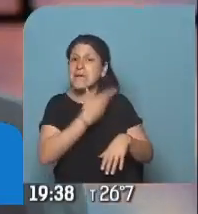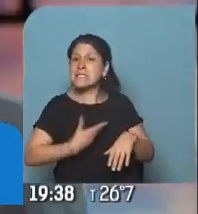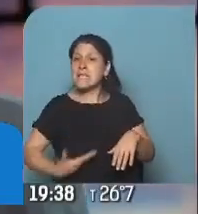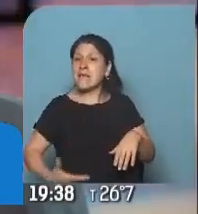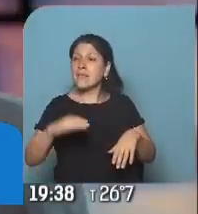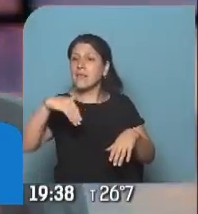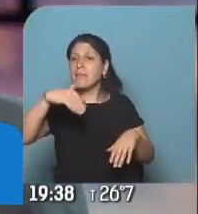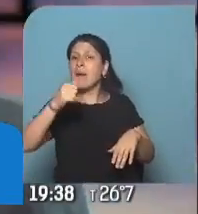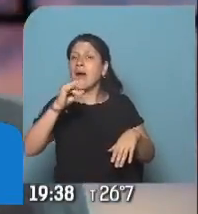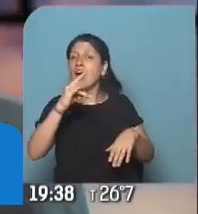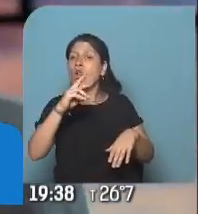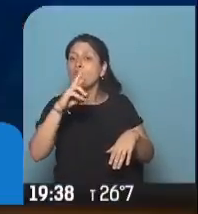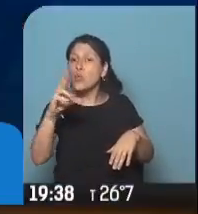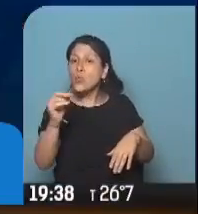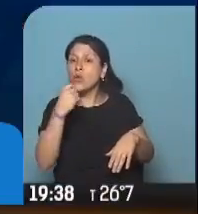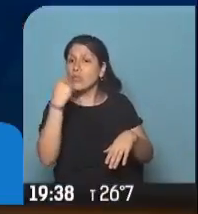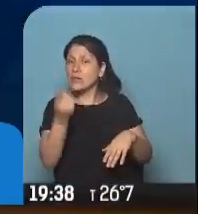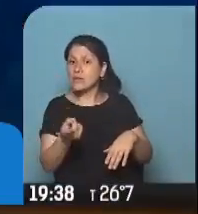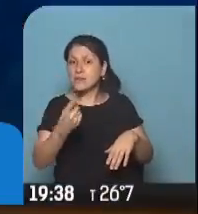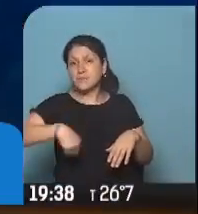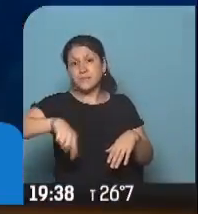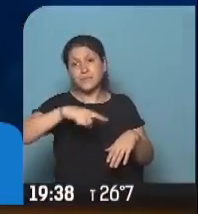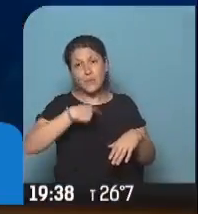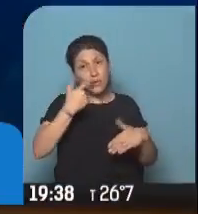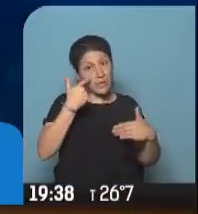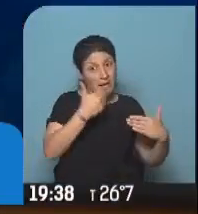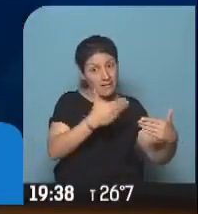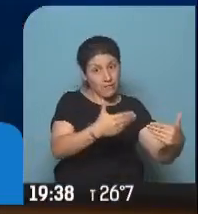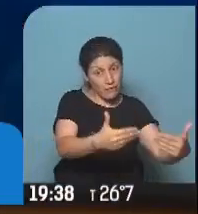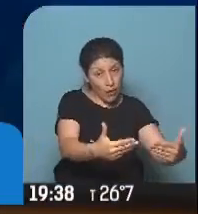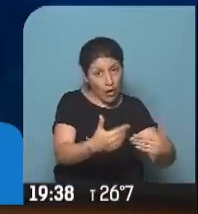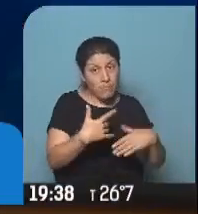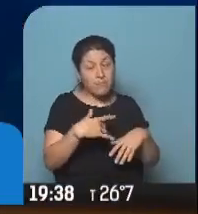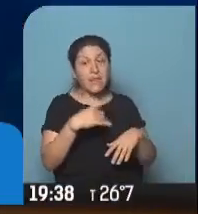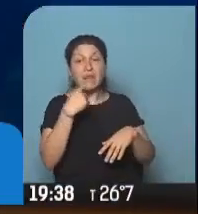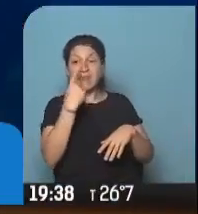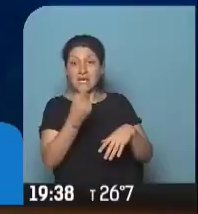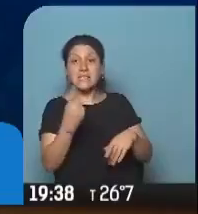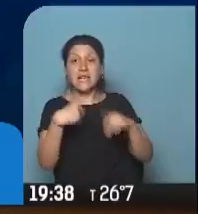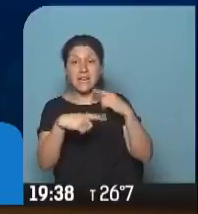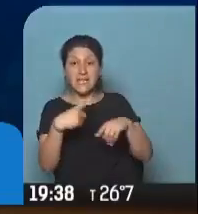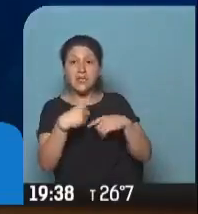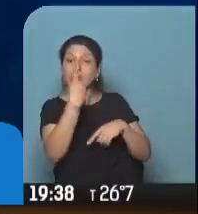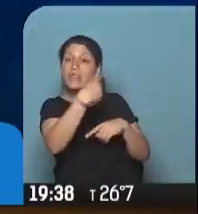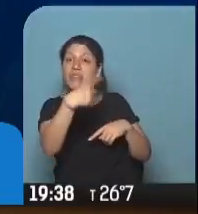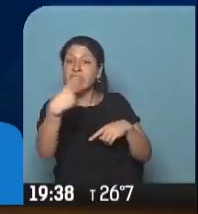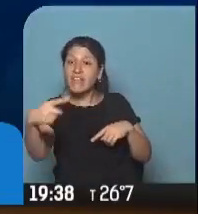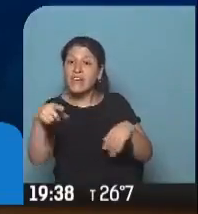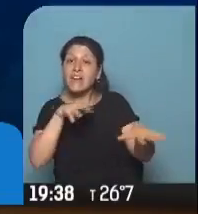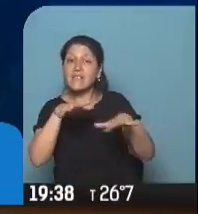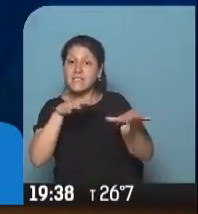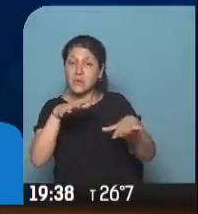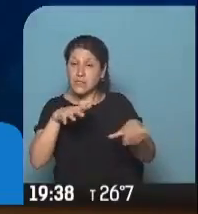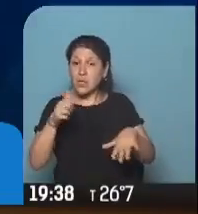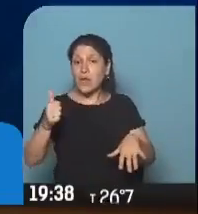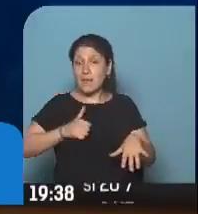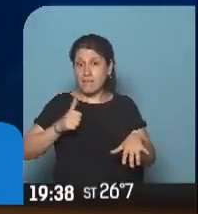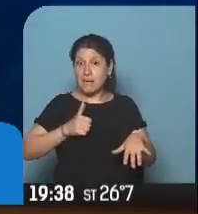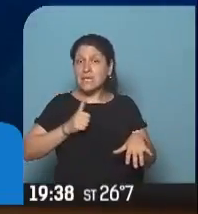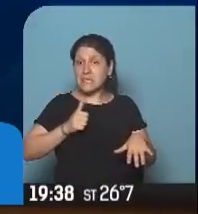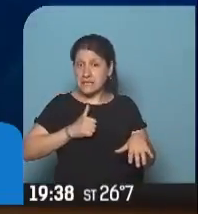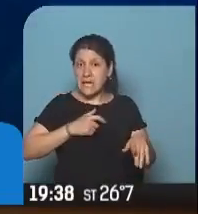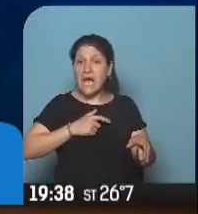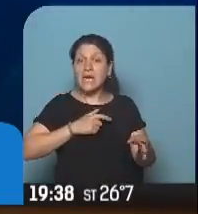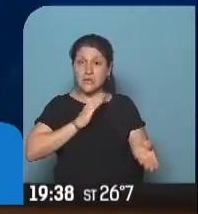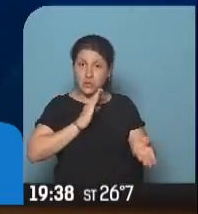consiste? ¿Qué resultados arrojó? Nuestro informe documenta casos de militares que fueron detenidos y torturados, militares acusados de